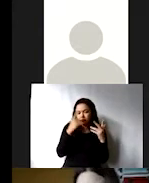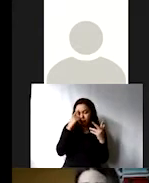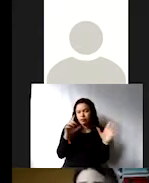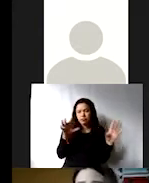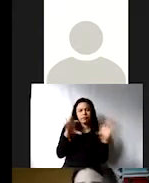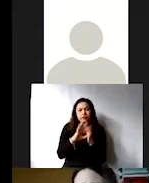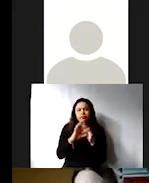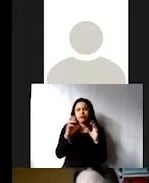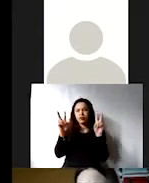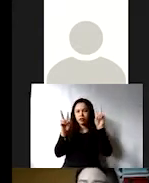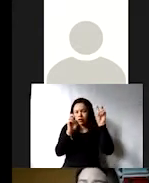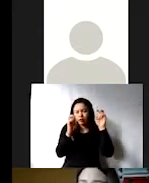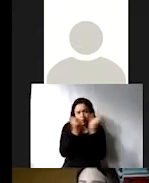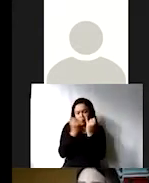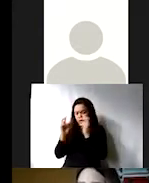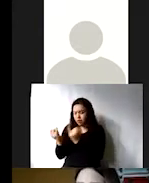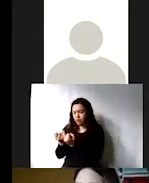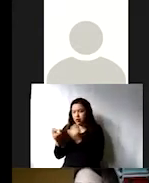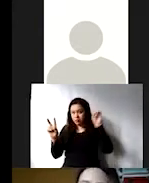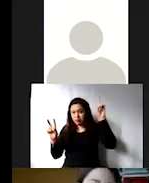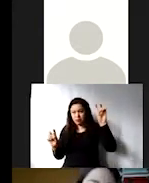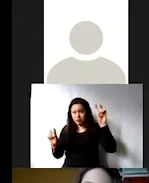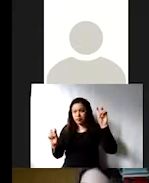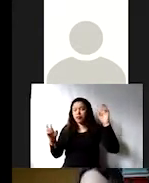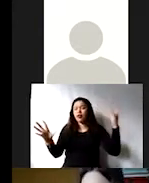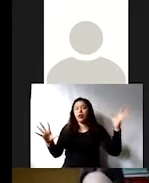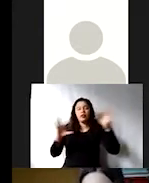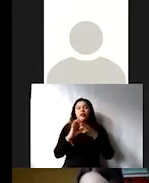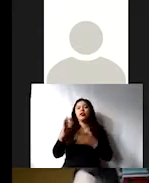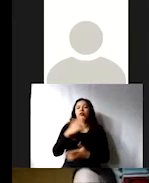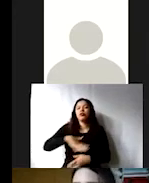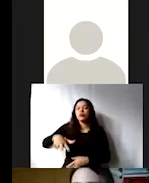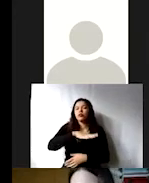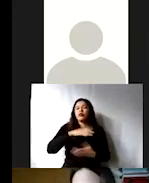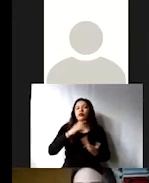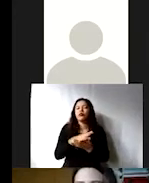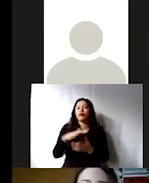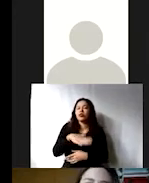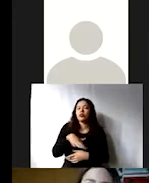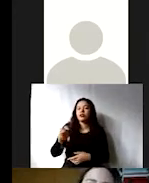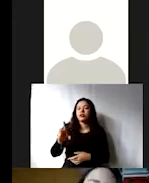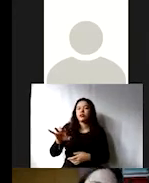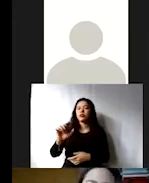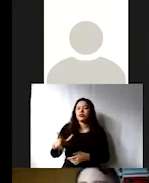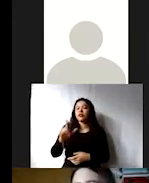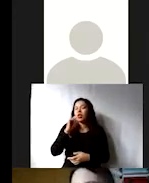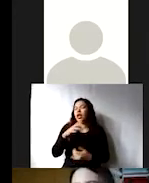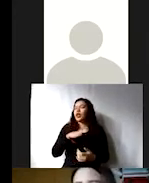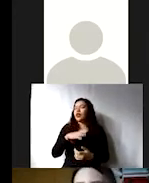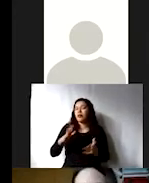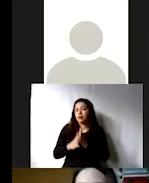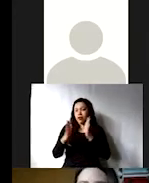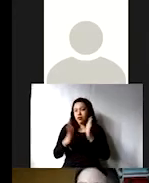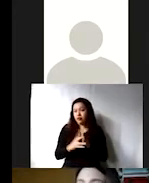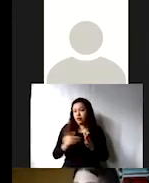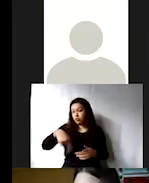base que están haciendo ese sentido? Hay que, como todos los sectores, no nada más el sector civil, siempre buscar tener incidencia, porque